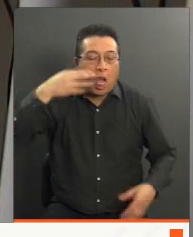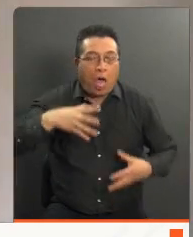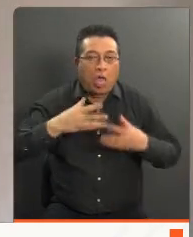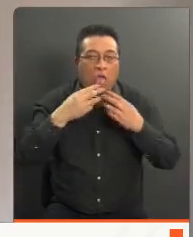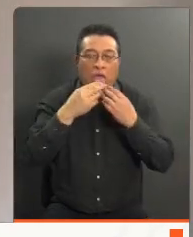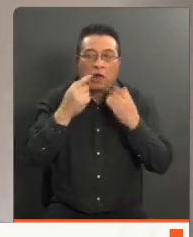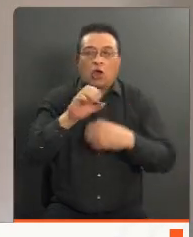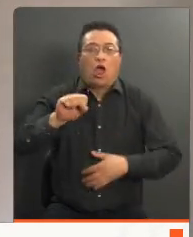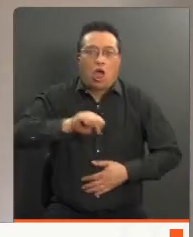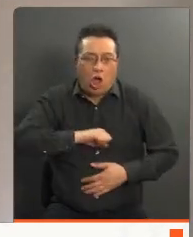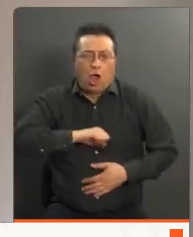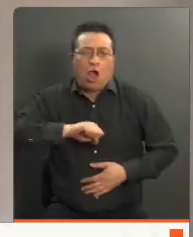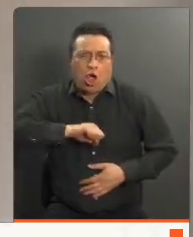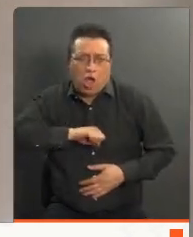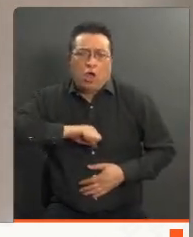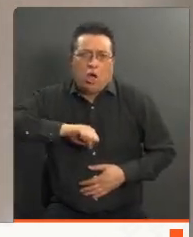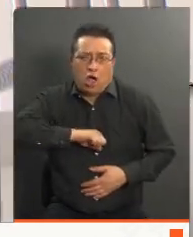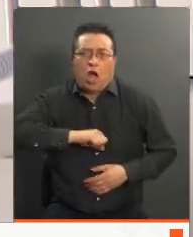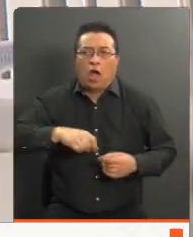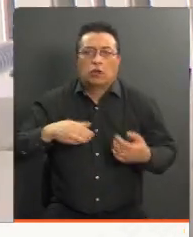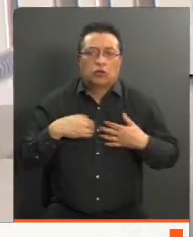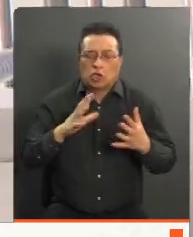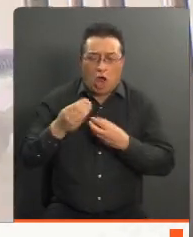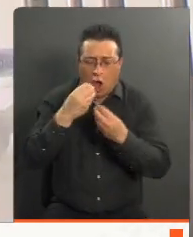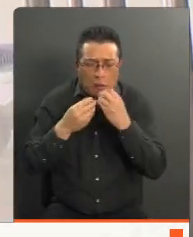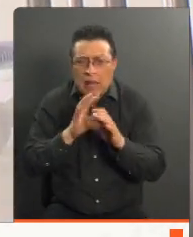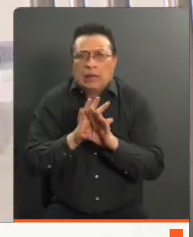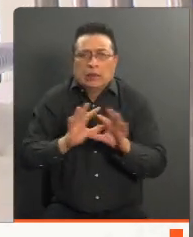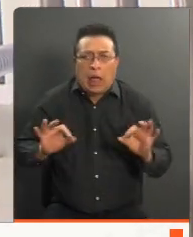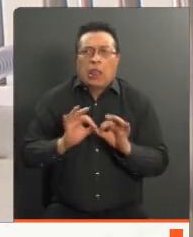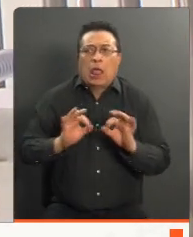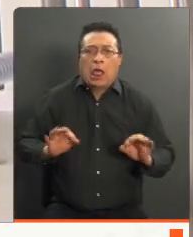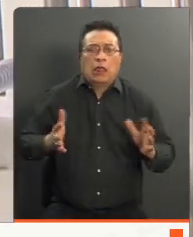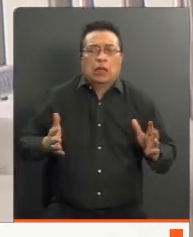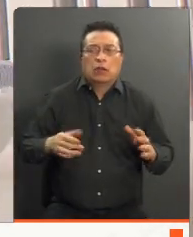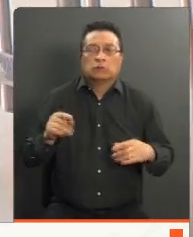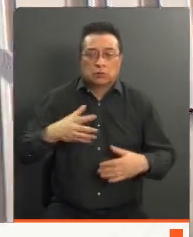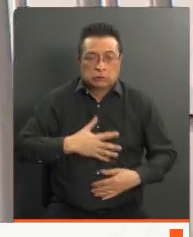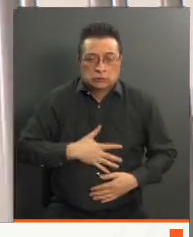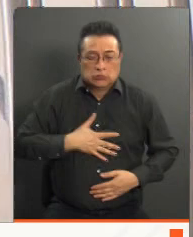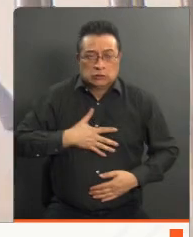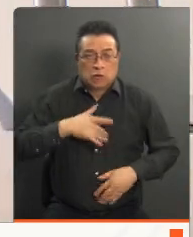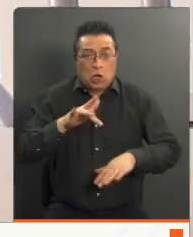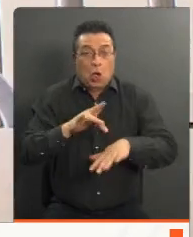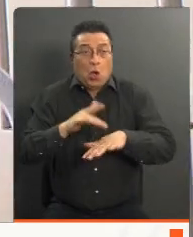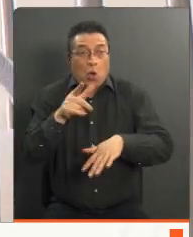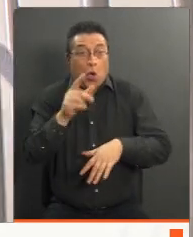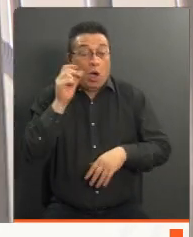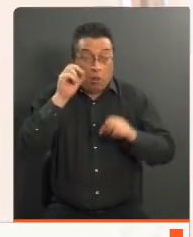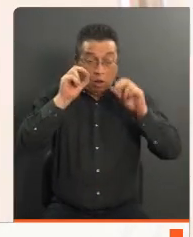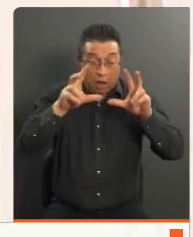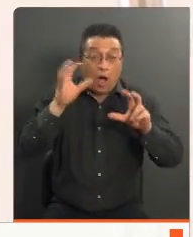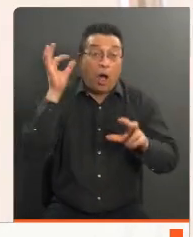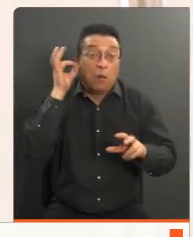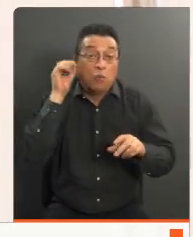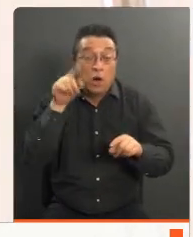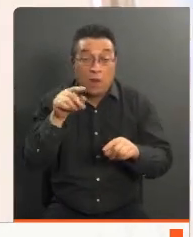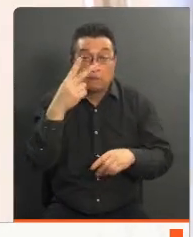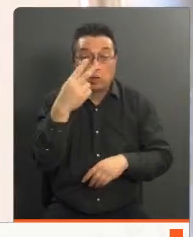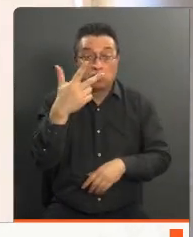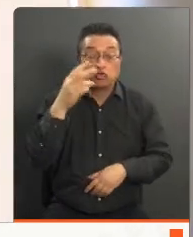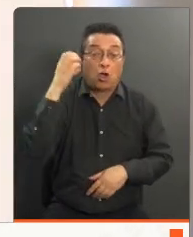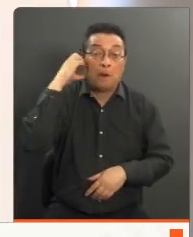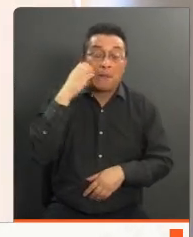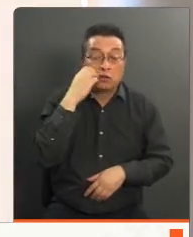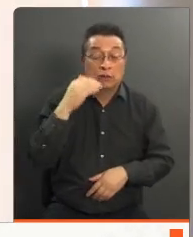tos, entonces ya no me quería ni comer. Fueron los síntomas que alertaron a Kimberly la noche del 28 de mayo. Su hija tenía